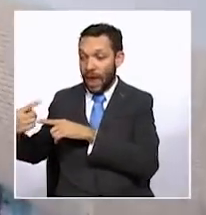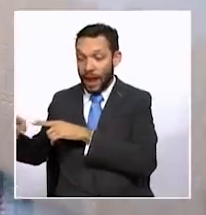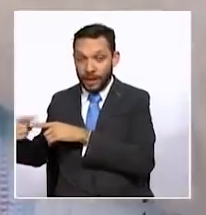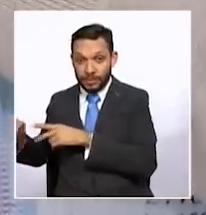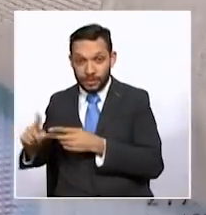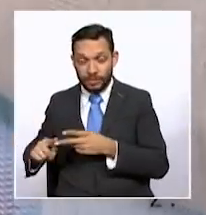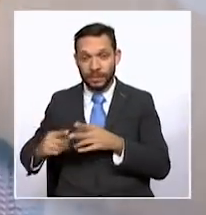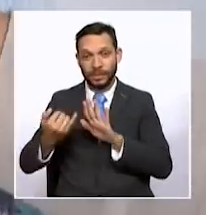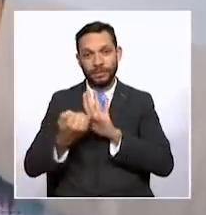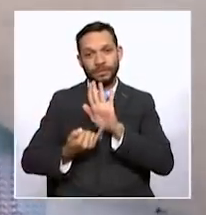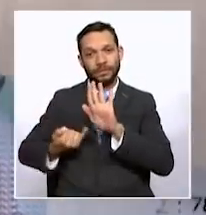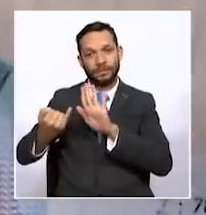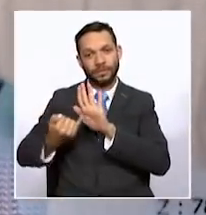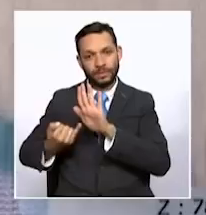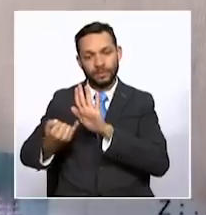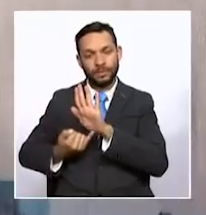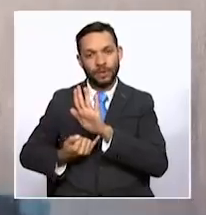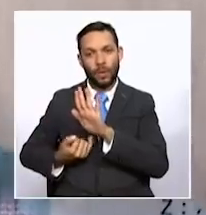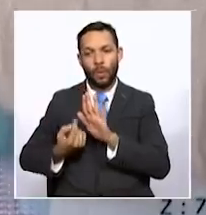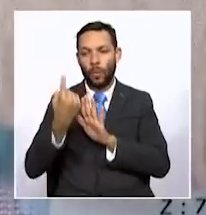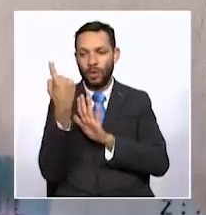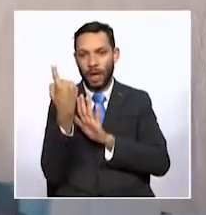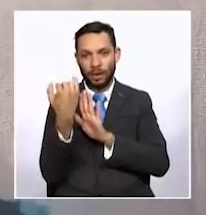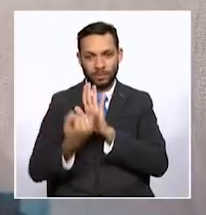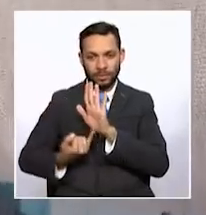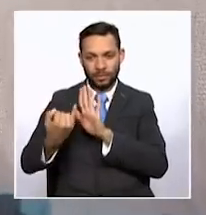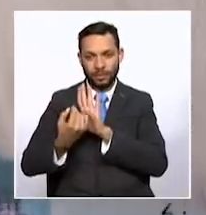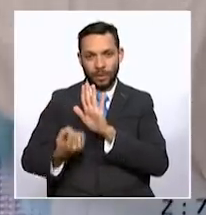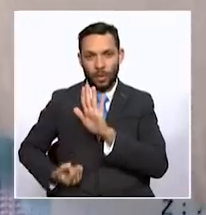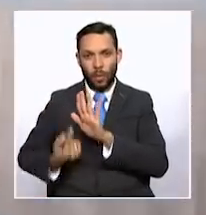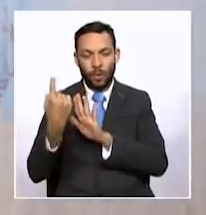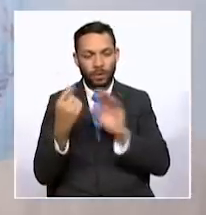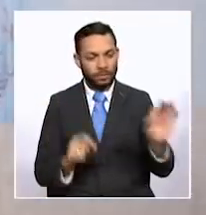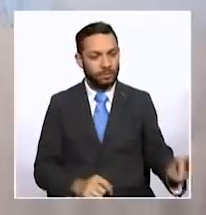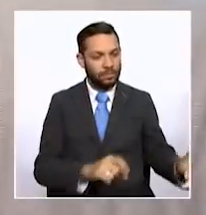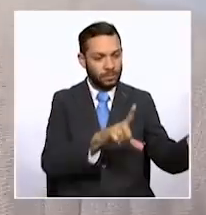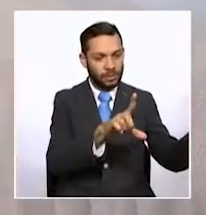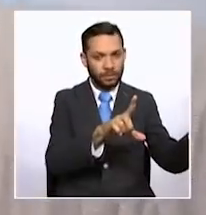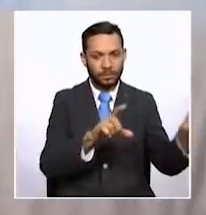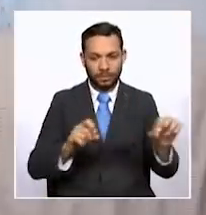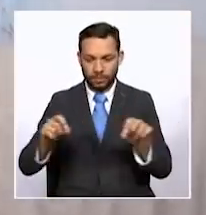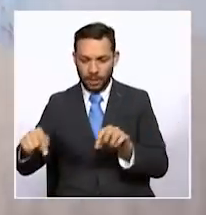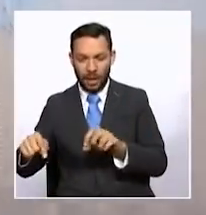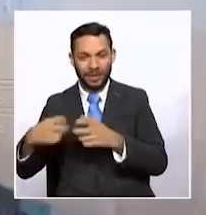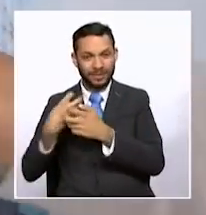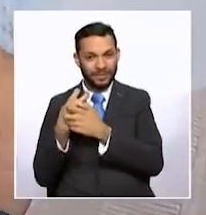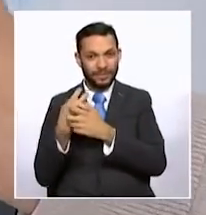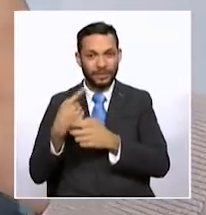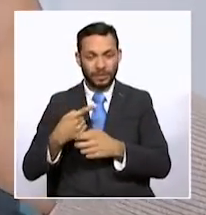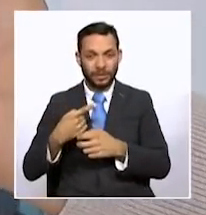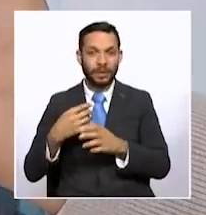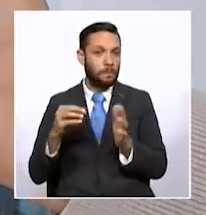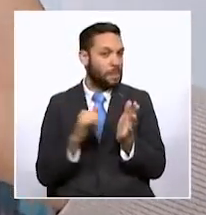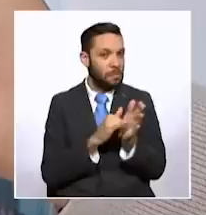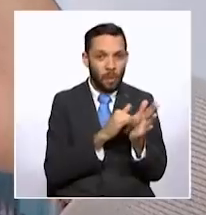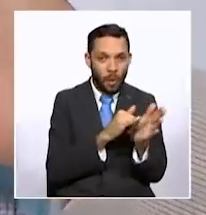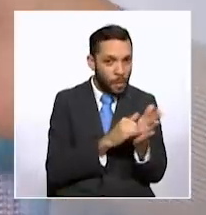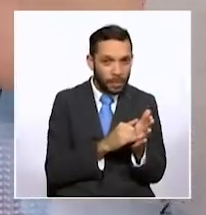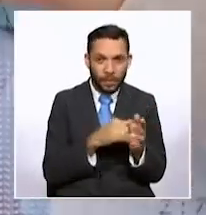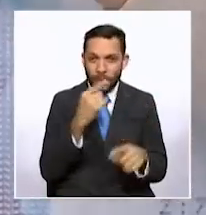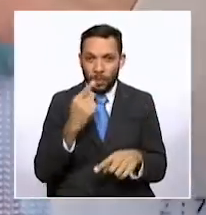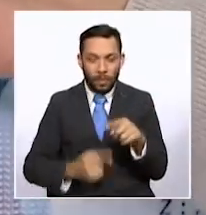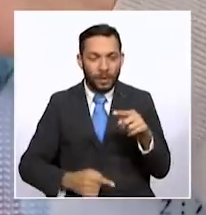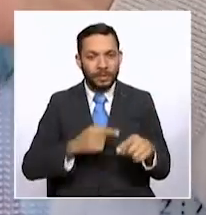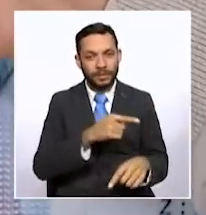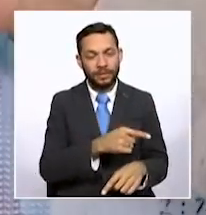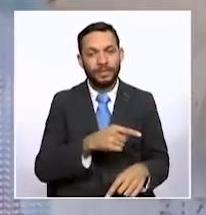es una imagen unidimensional, miren que en esta imagen no estamos viendo los ligamentos colaterales que vemos acá en este modelo. Porque no se ven en Porque no se ven en radiografía. radiografía. En la